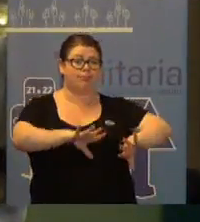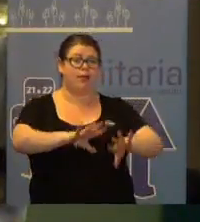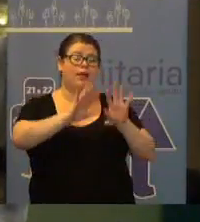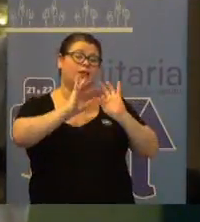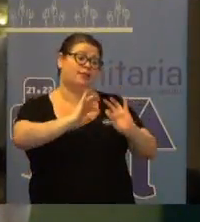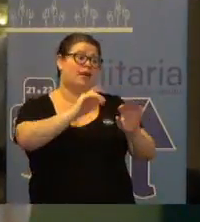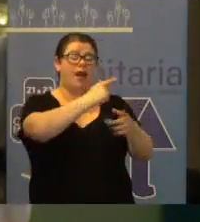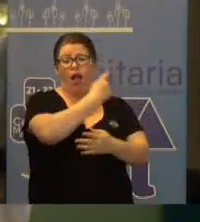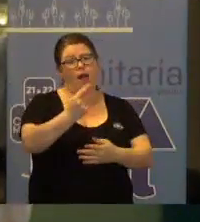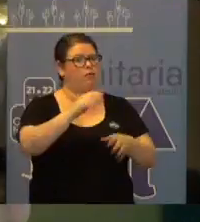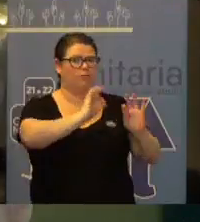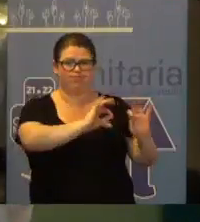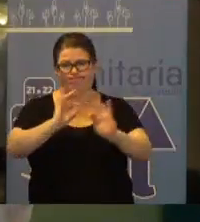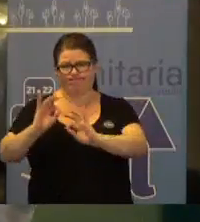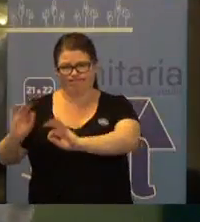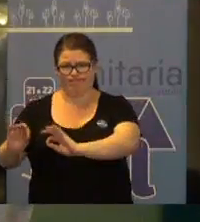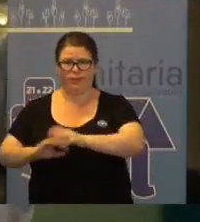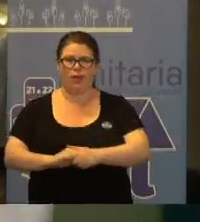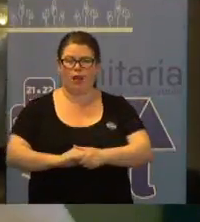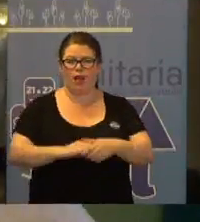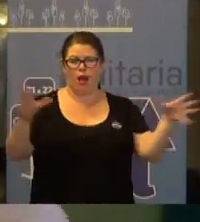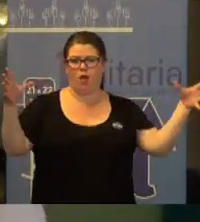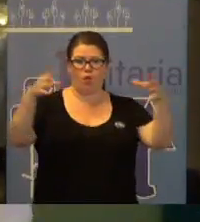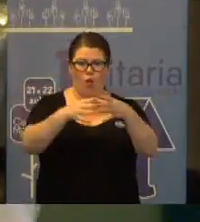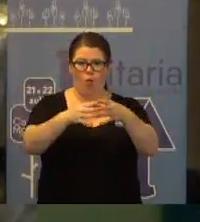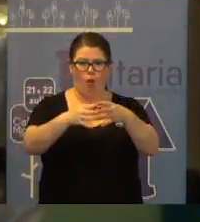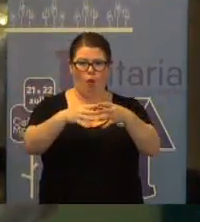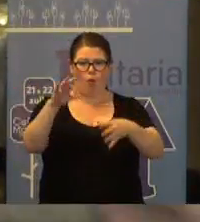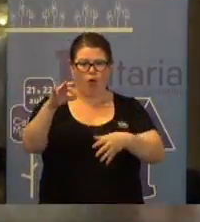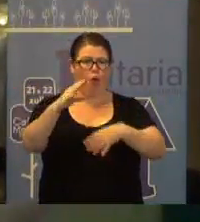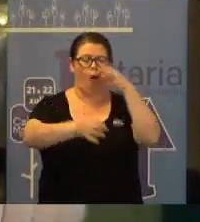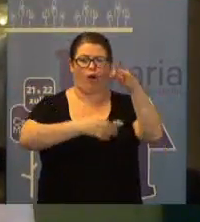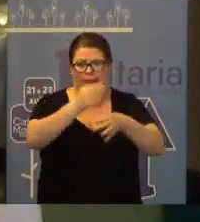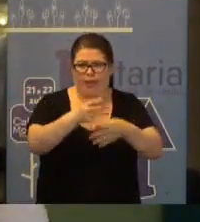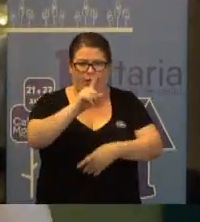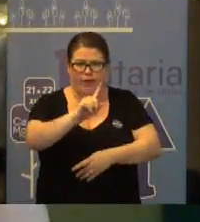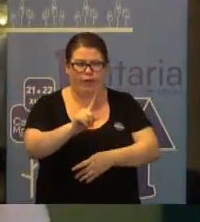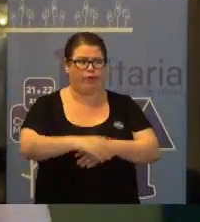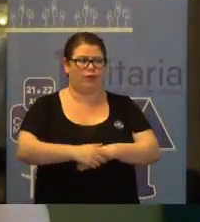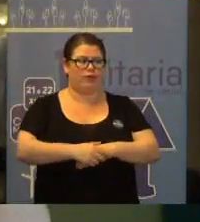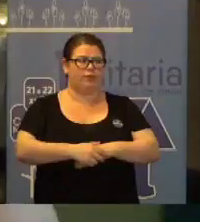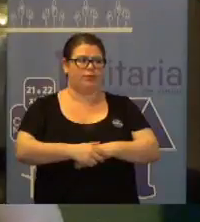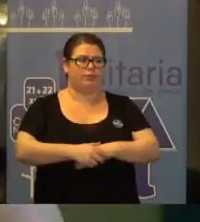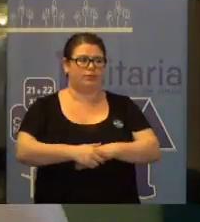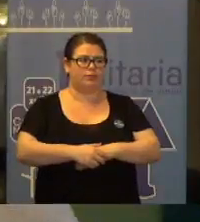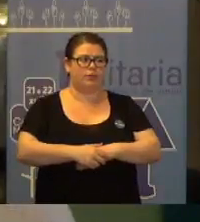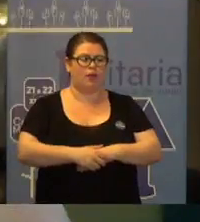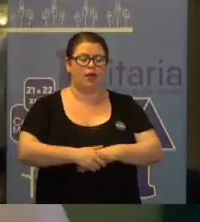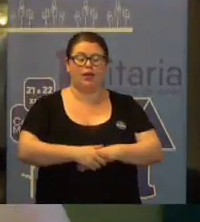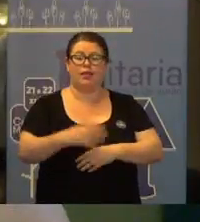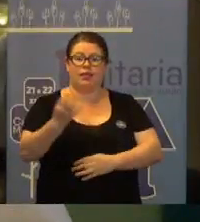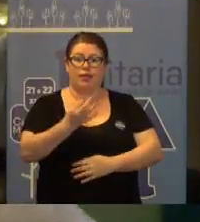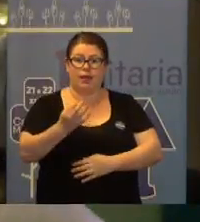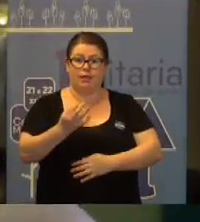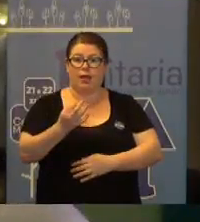particularismo. A unidade popular non é unha unidade organizativa, ou non ten por que ser unha unidade organizativa, ten que ser unha